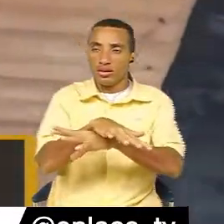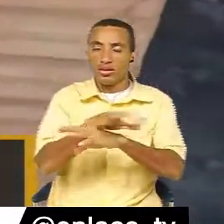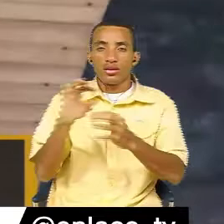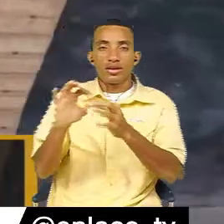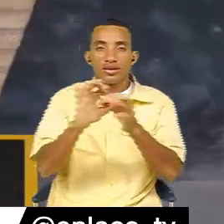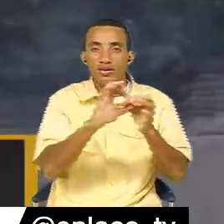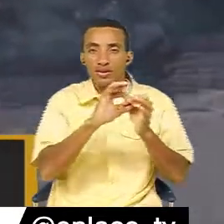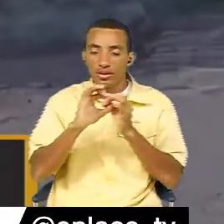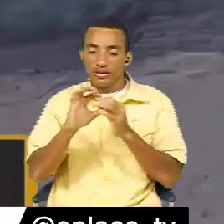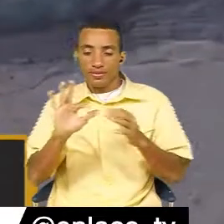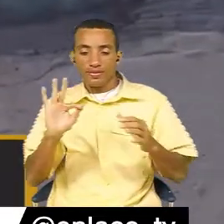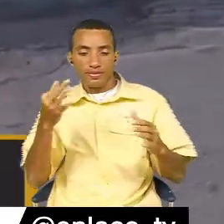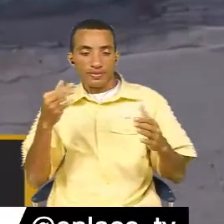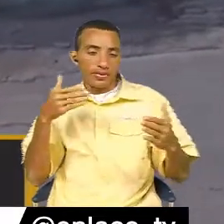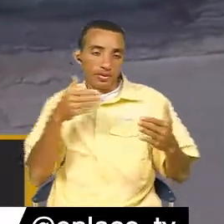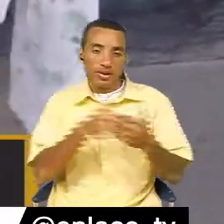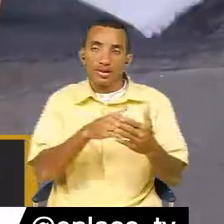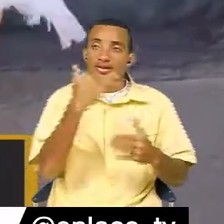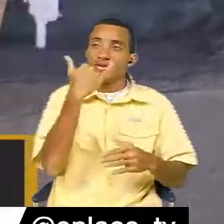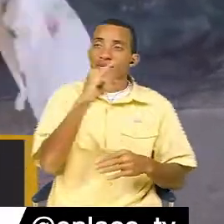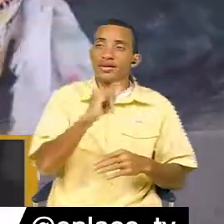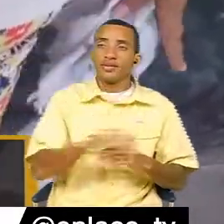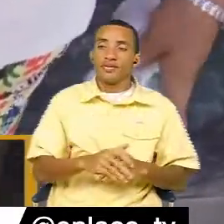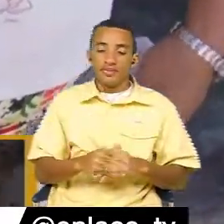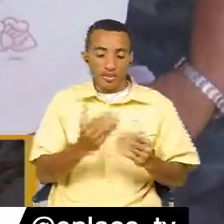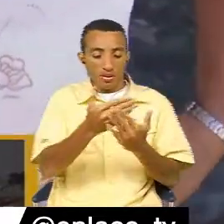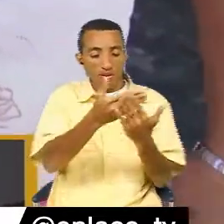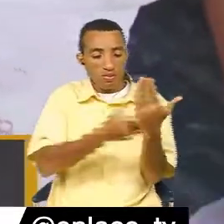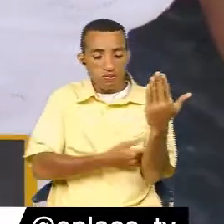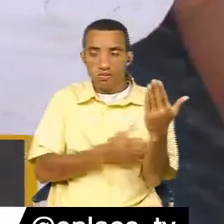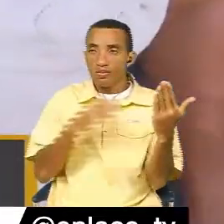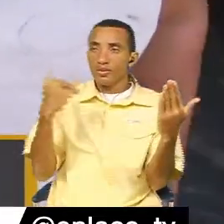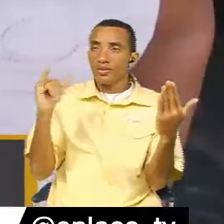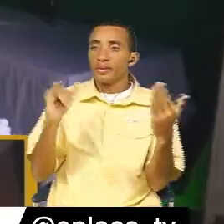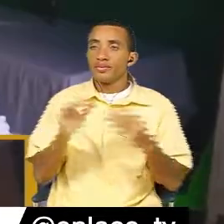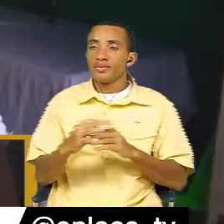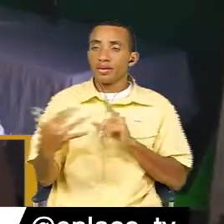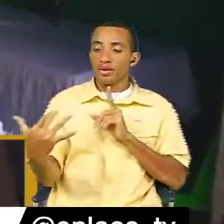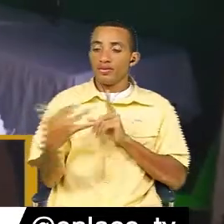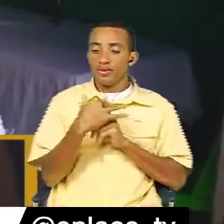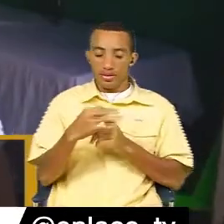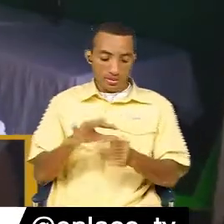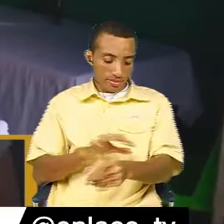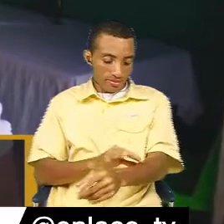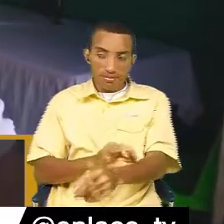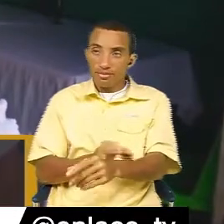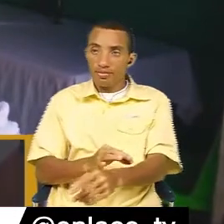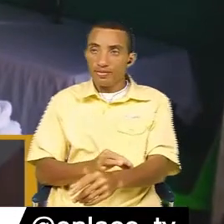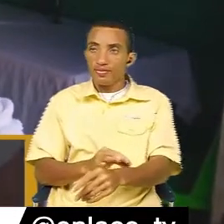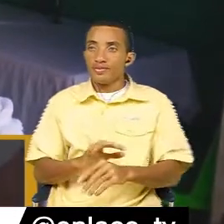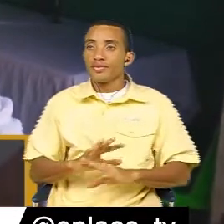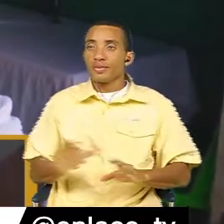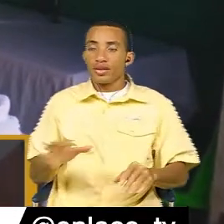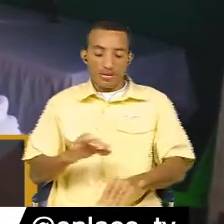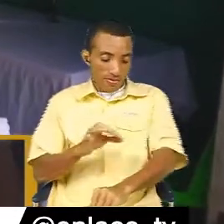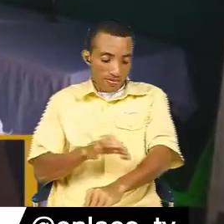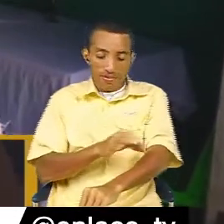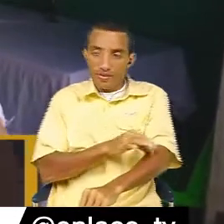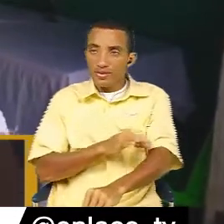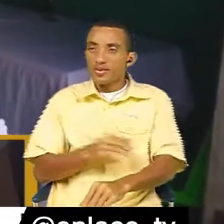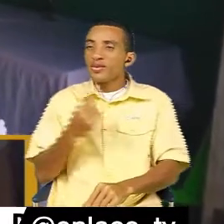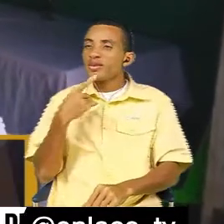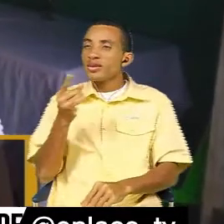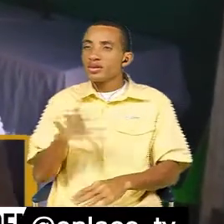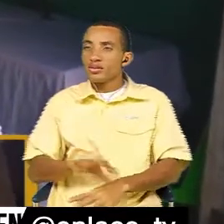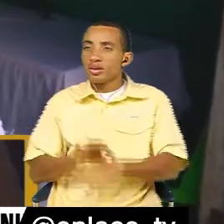hemos metido hasta tutela, ya la hemos metido. Nada. Tenemos todos los papeles, los tenemos ahí. ¿Y a usted le ha afectado la piel? Sí, mira, mire como tengo la piel de ¿qué le dicen los médicos? ¿Qué es eso?